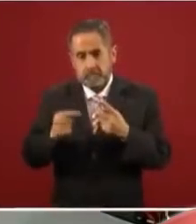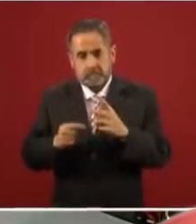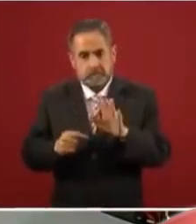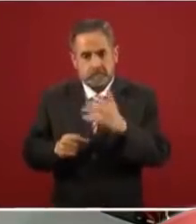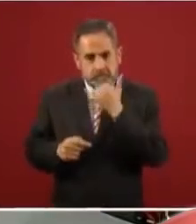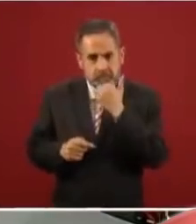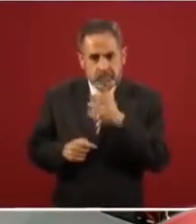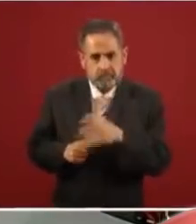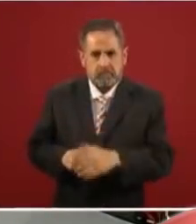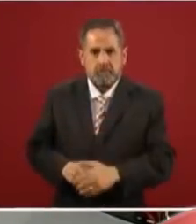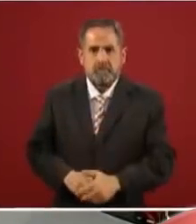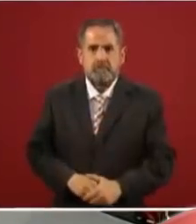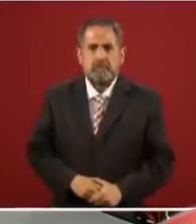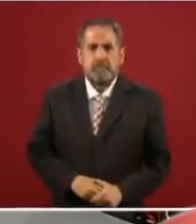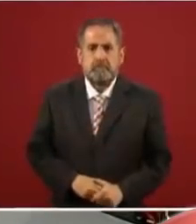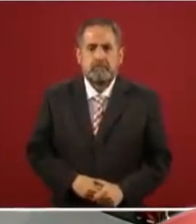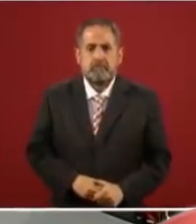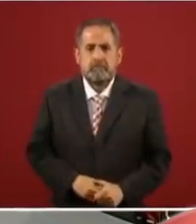Perdón.